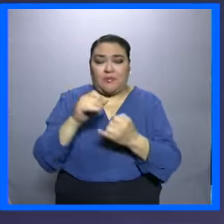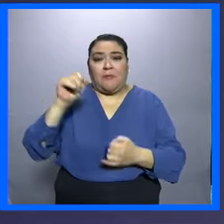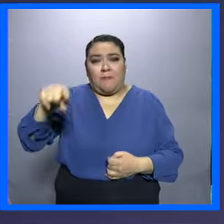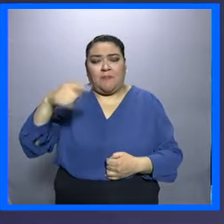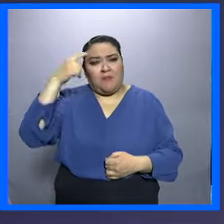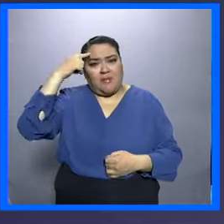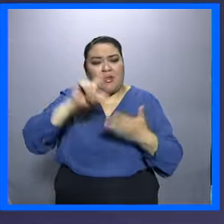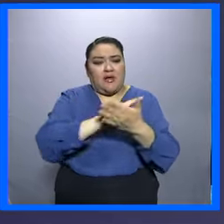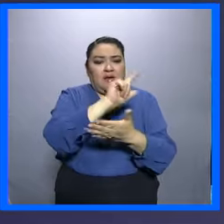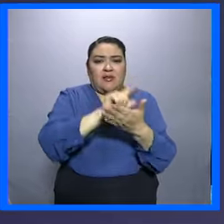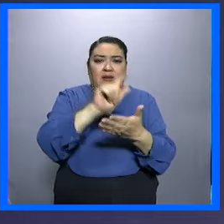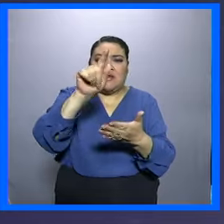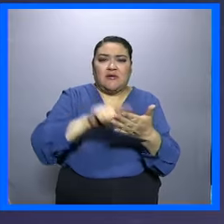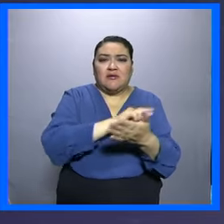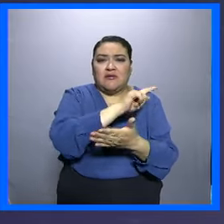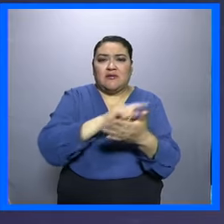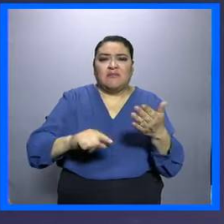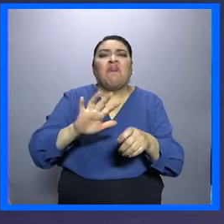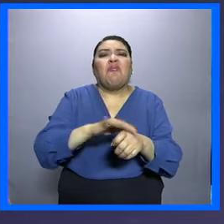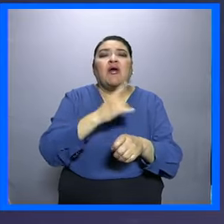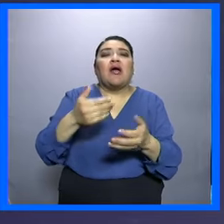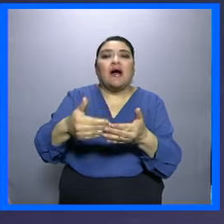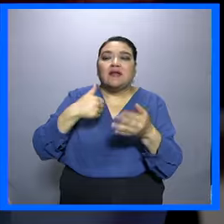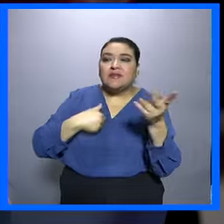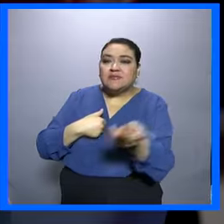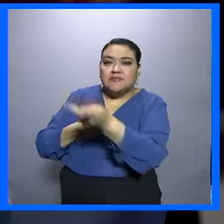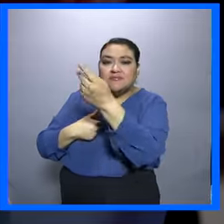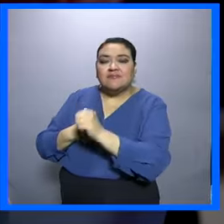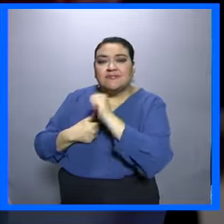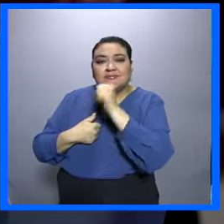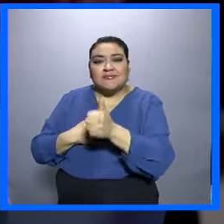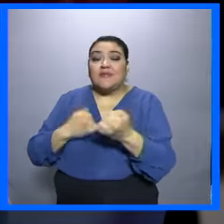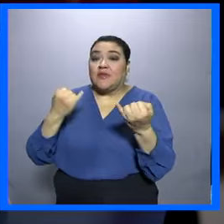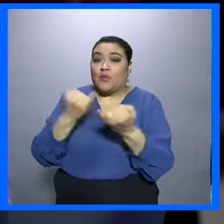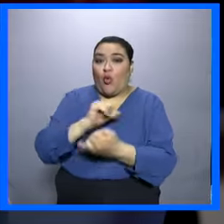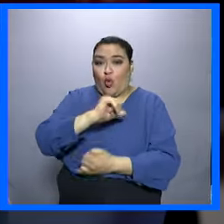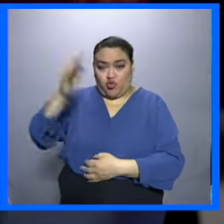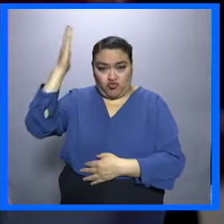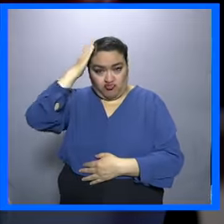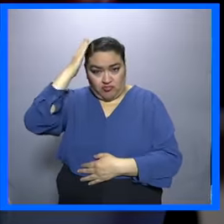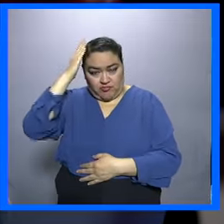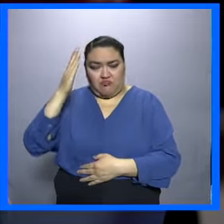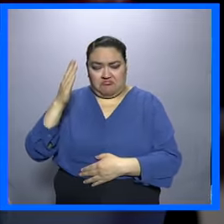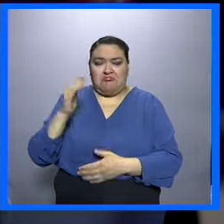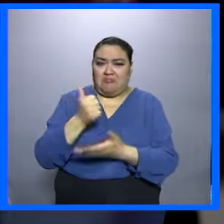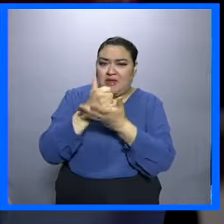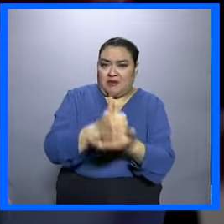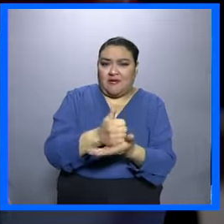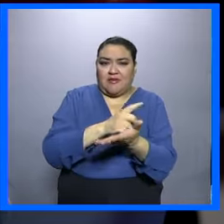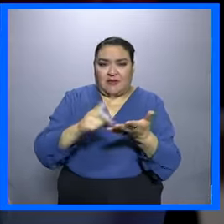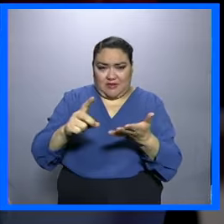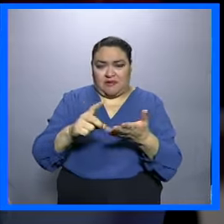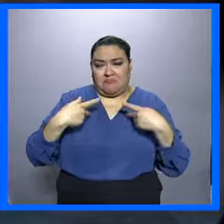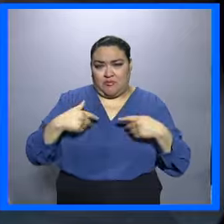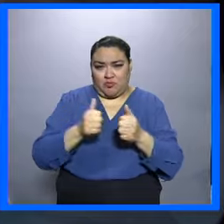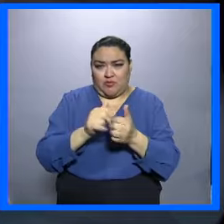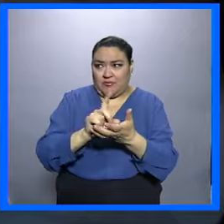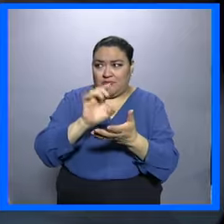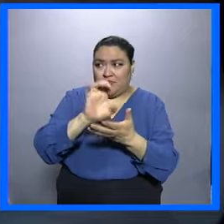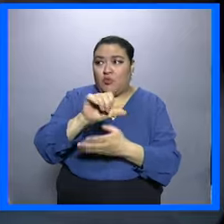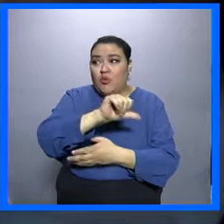invalidez de normas en las que no se tomó en cuenta su opinión. También acudieron activistas que luchan por los derechos de este grupo de personas